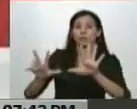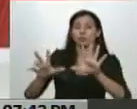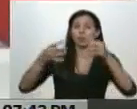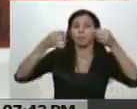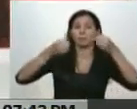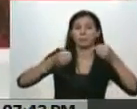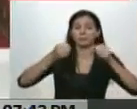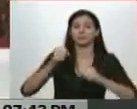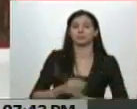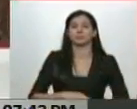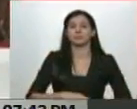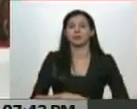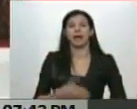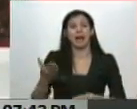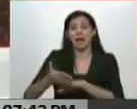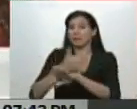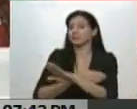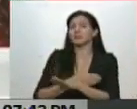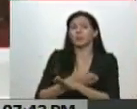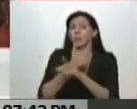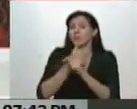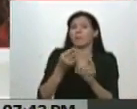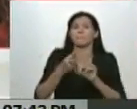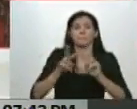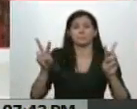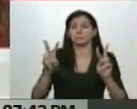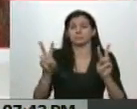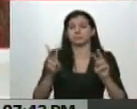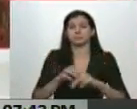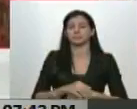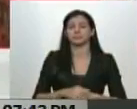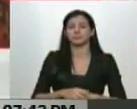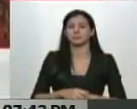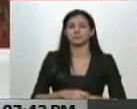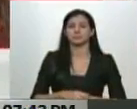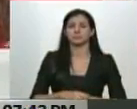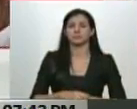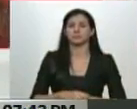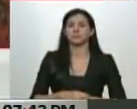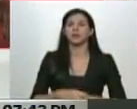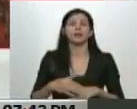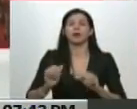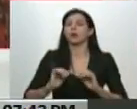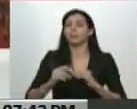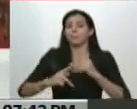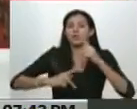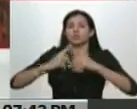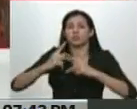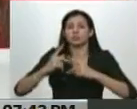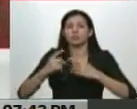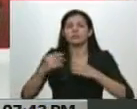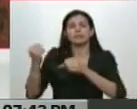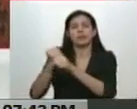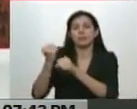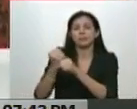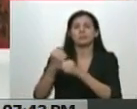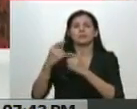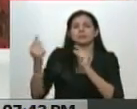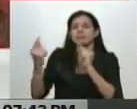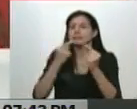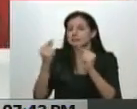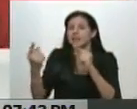recintos de ni uno solo que había, que han pasado por un proceso de desarme,